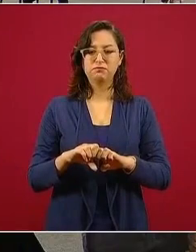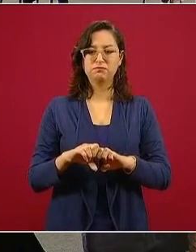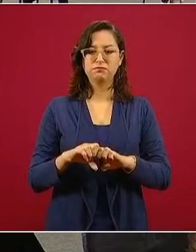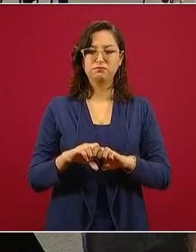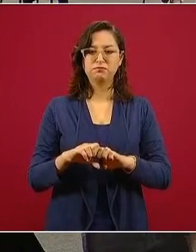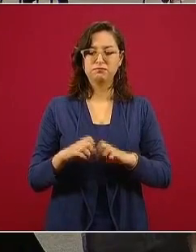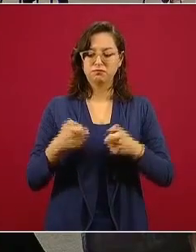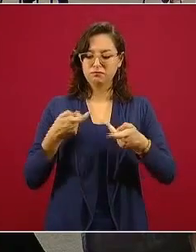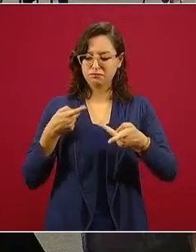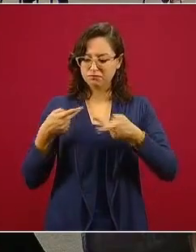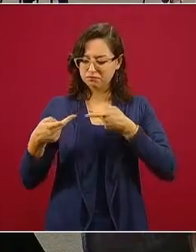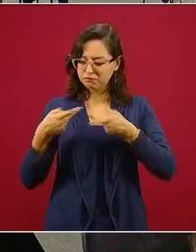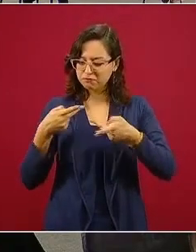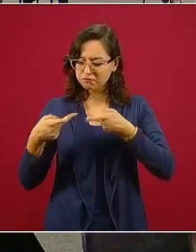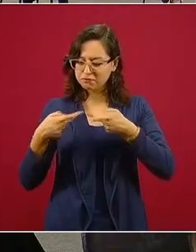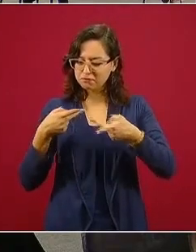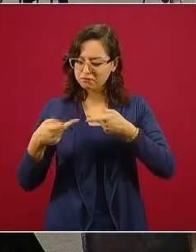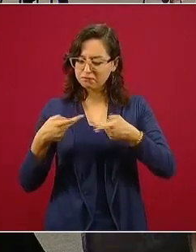de preparar